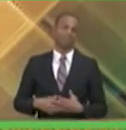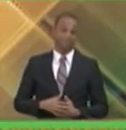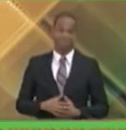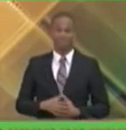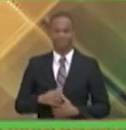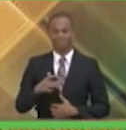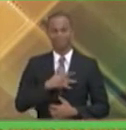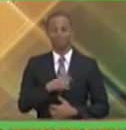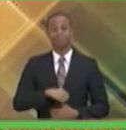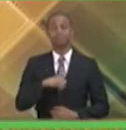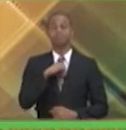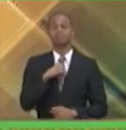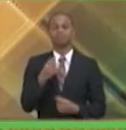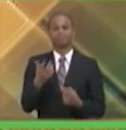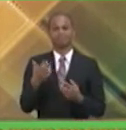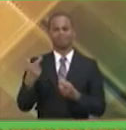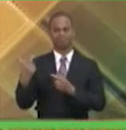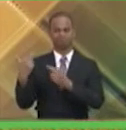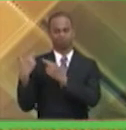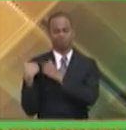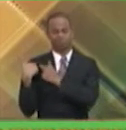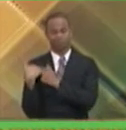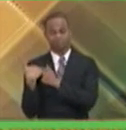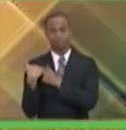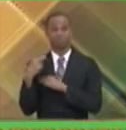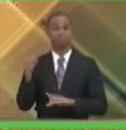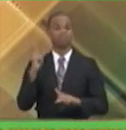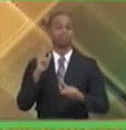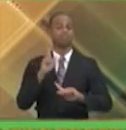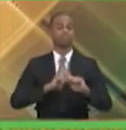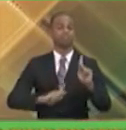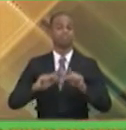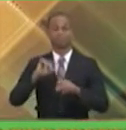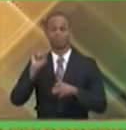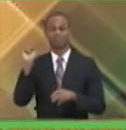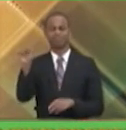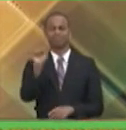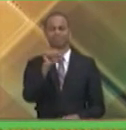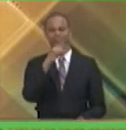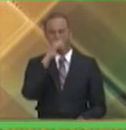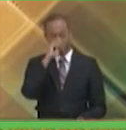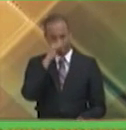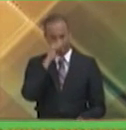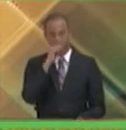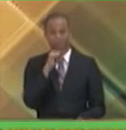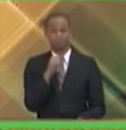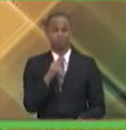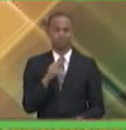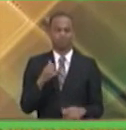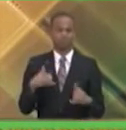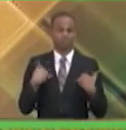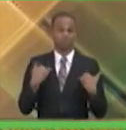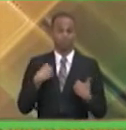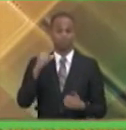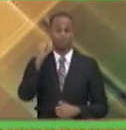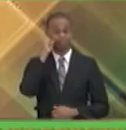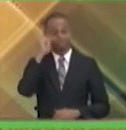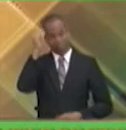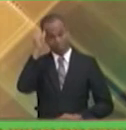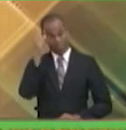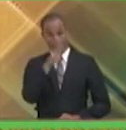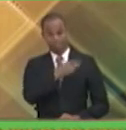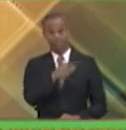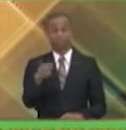todo con un gran peso al ayudar a diferentes niños, que adolescentes y adultos,